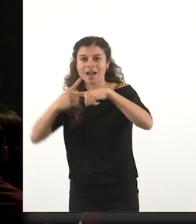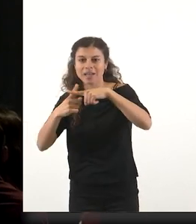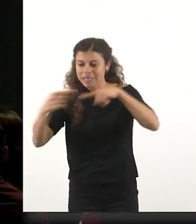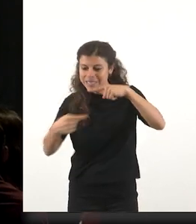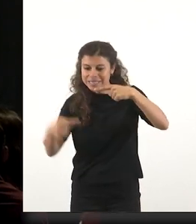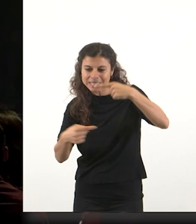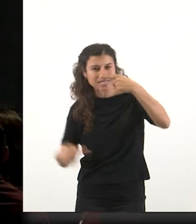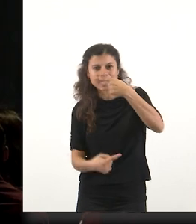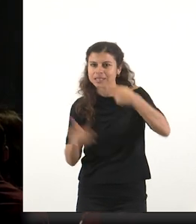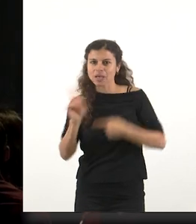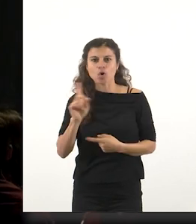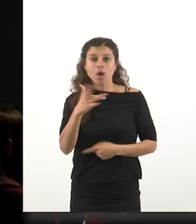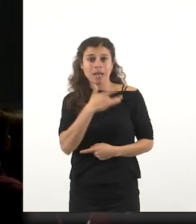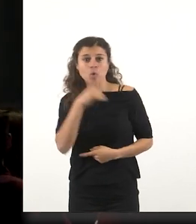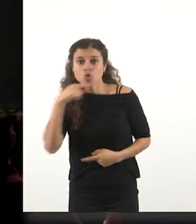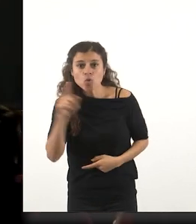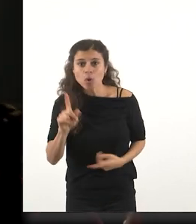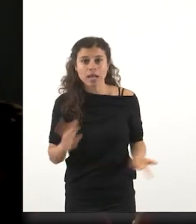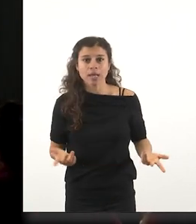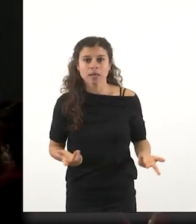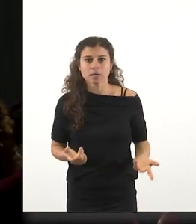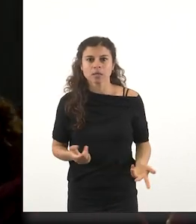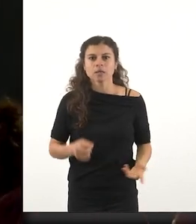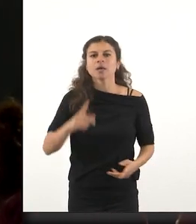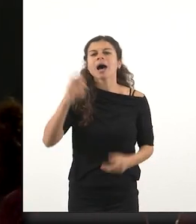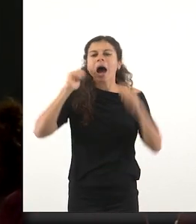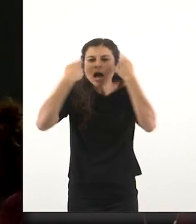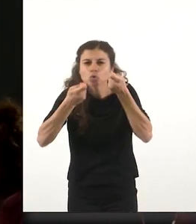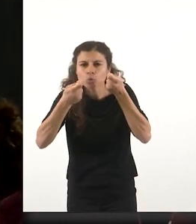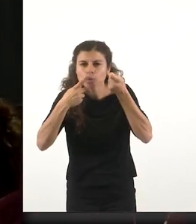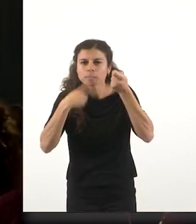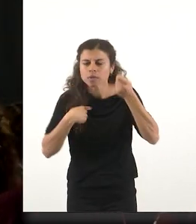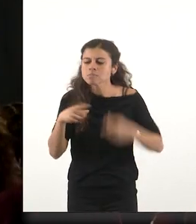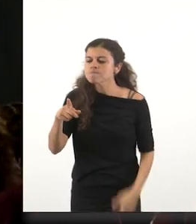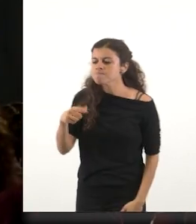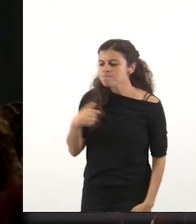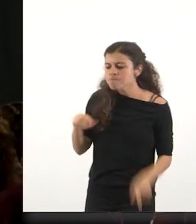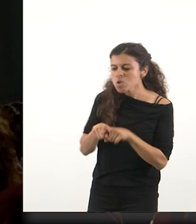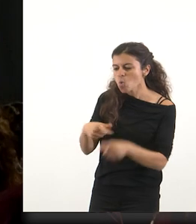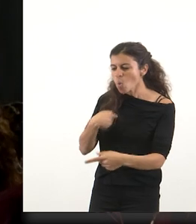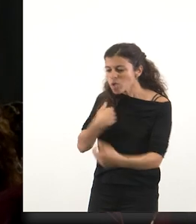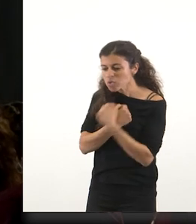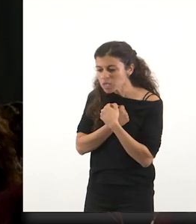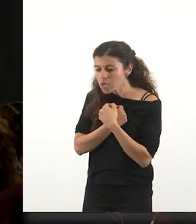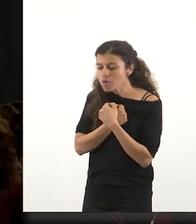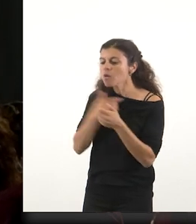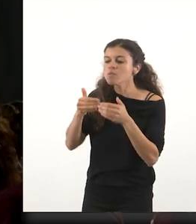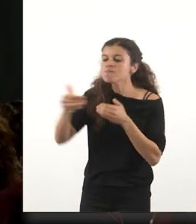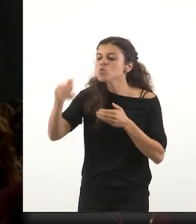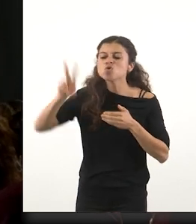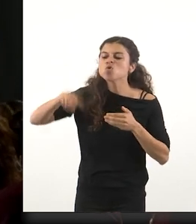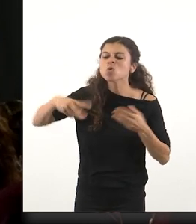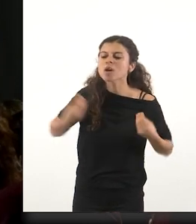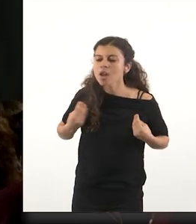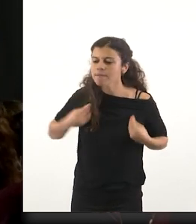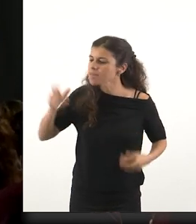vendido una moto, que no es. Realmente no me decía, tío, como te quiero yo, en tu puta vida te va a querer nadie. Es la única verdad que me dijo, como me quiso él, la verdad es que no me ha